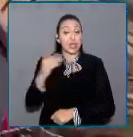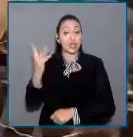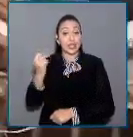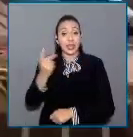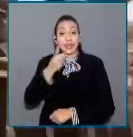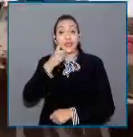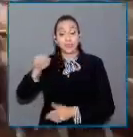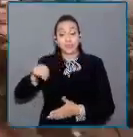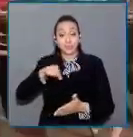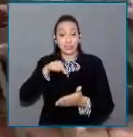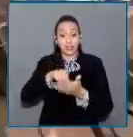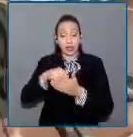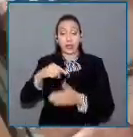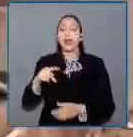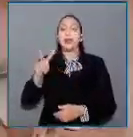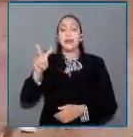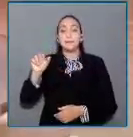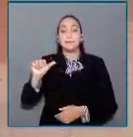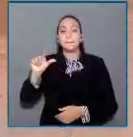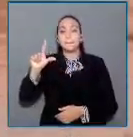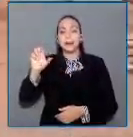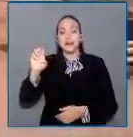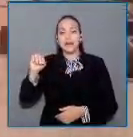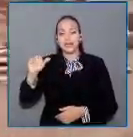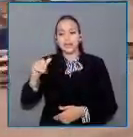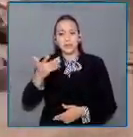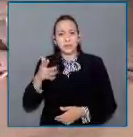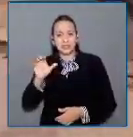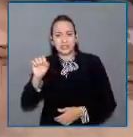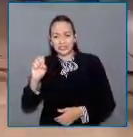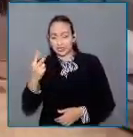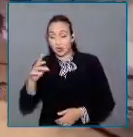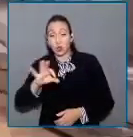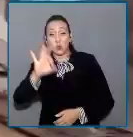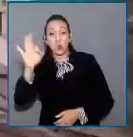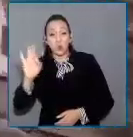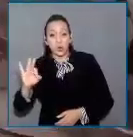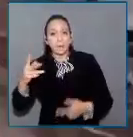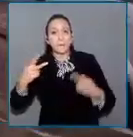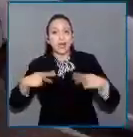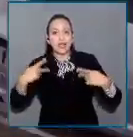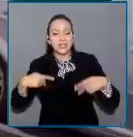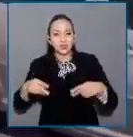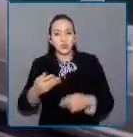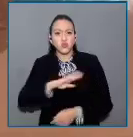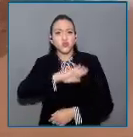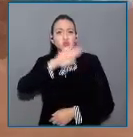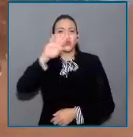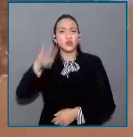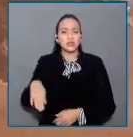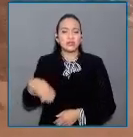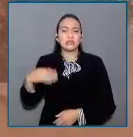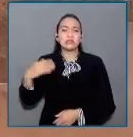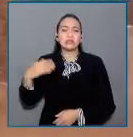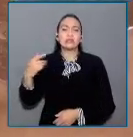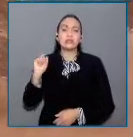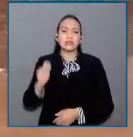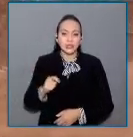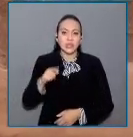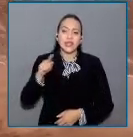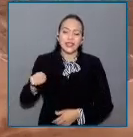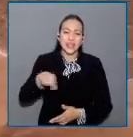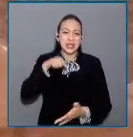en Valencia, donde al menos 62 personas murieron, es considerada como el epicentro de esta